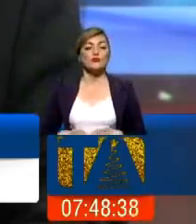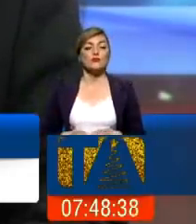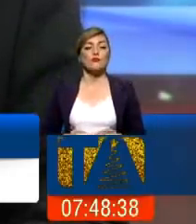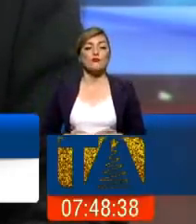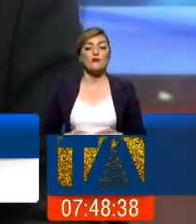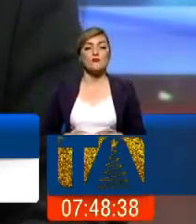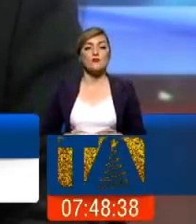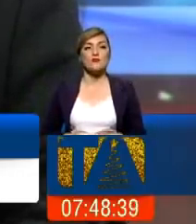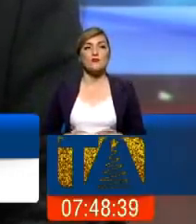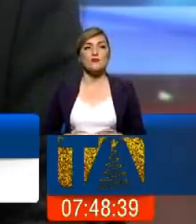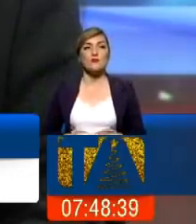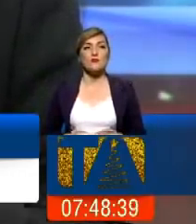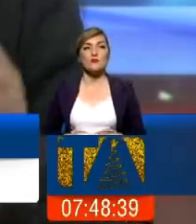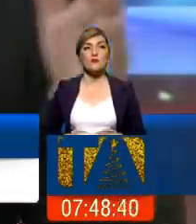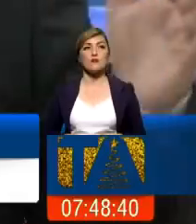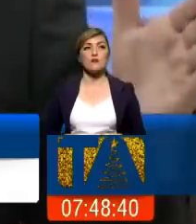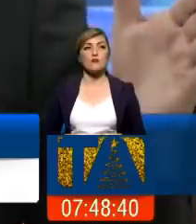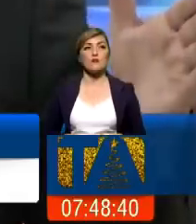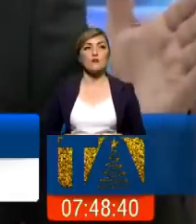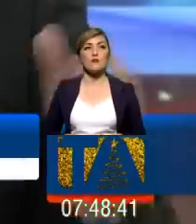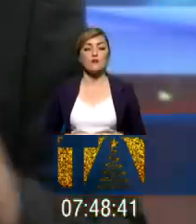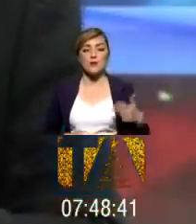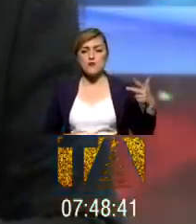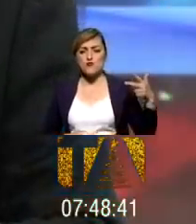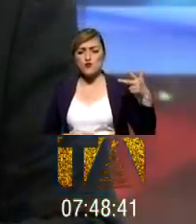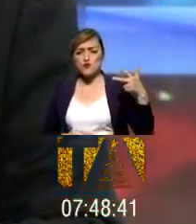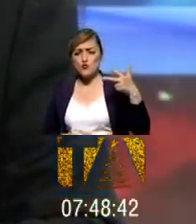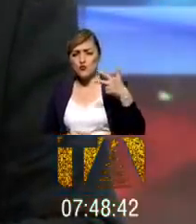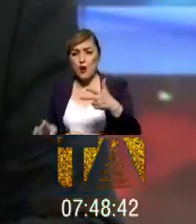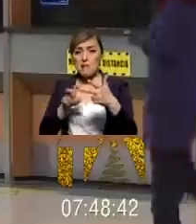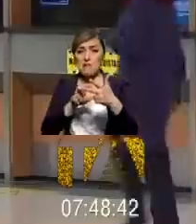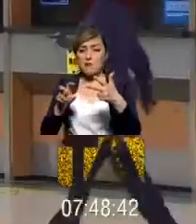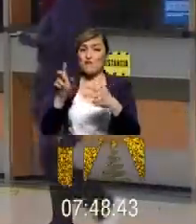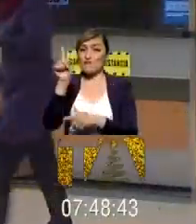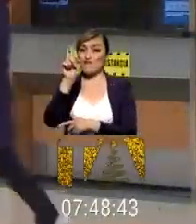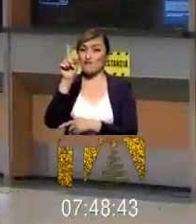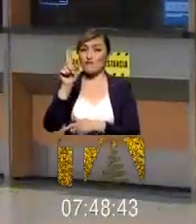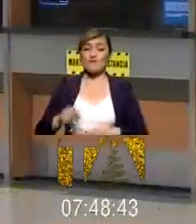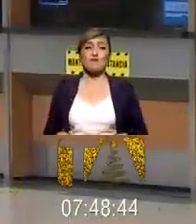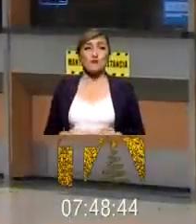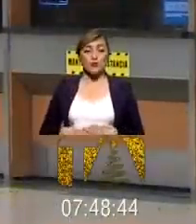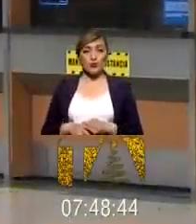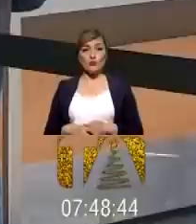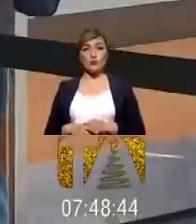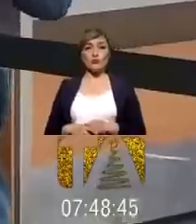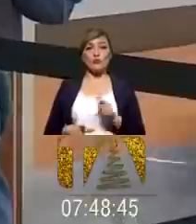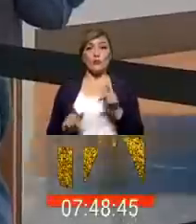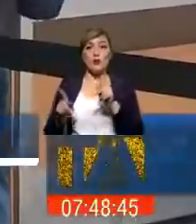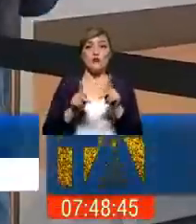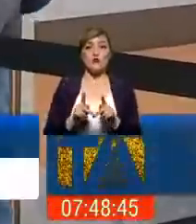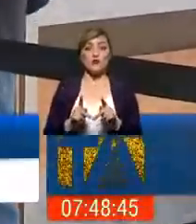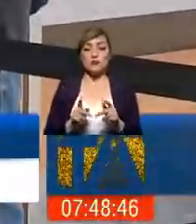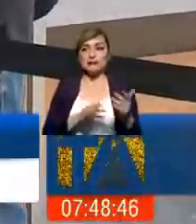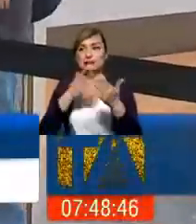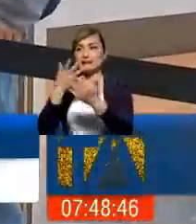se permite los ascensos y descensos durante el horario del toque de queda. Mientras tanto, los ciudadanos prefieren no planificar su